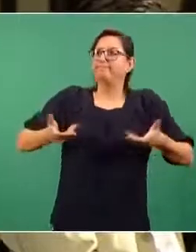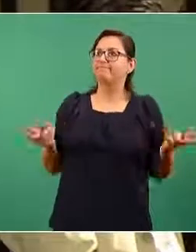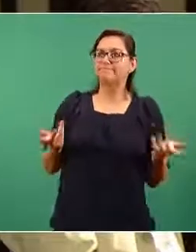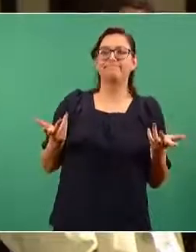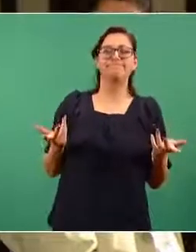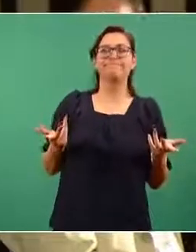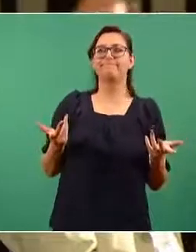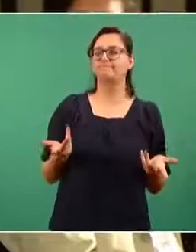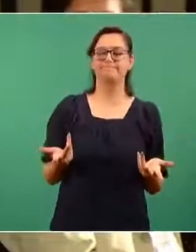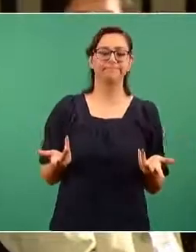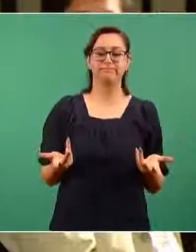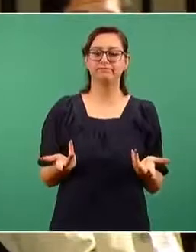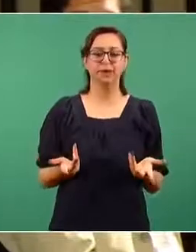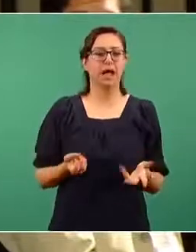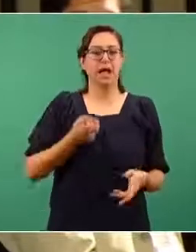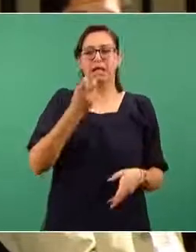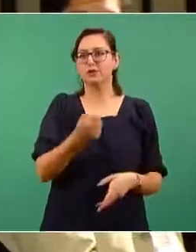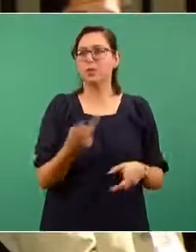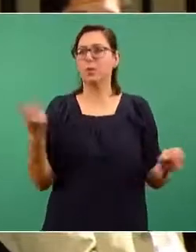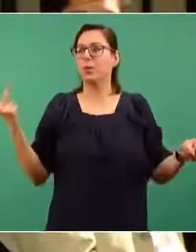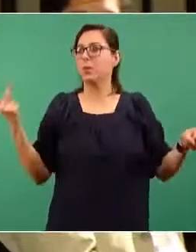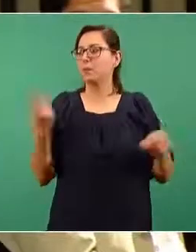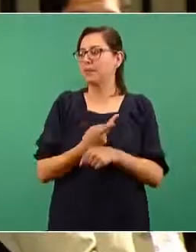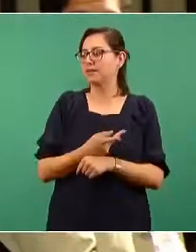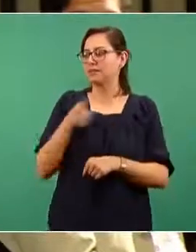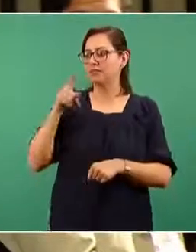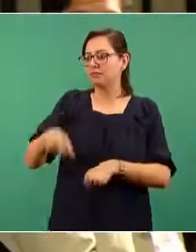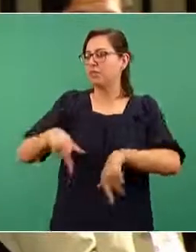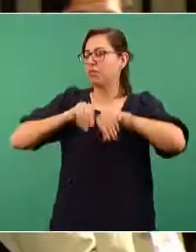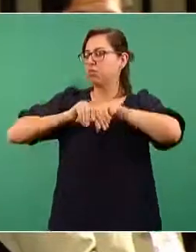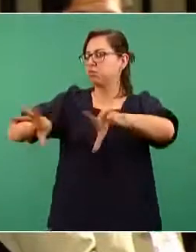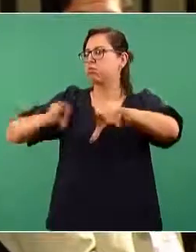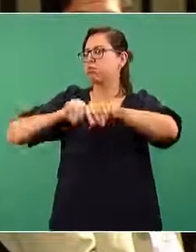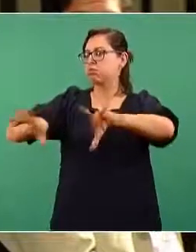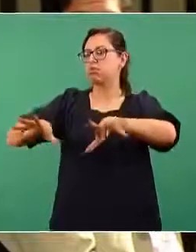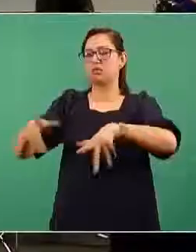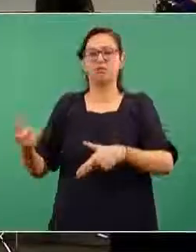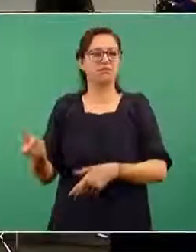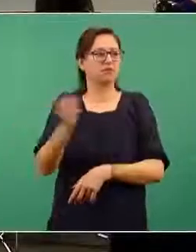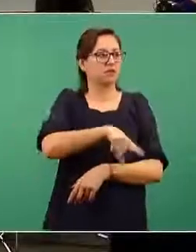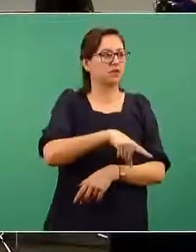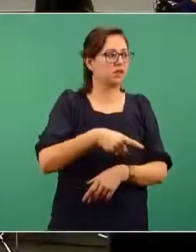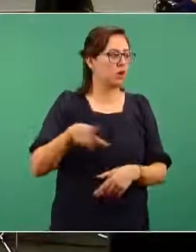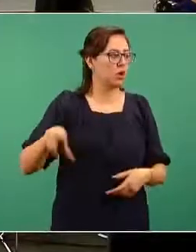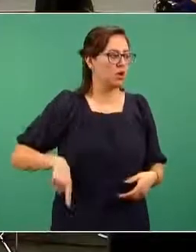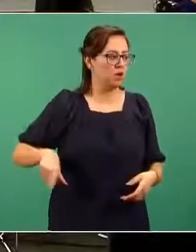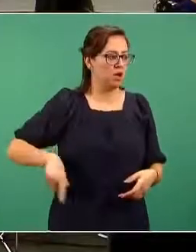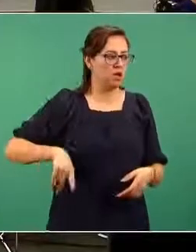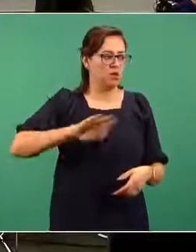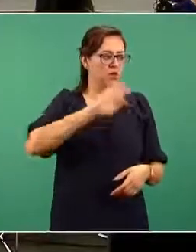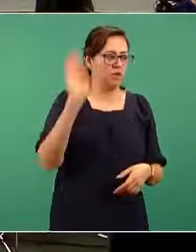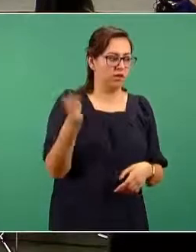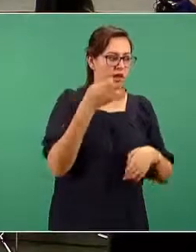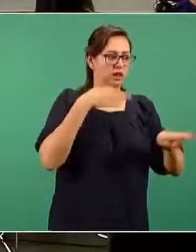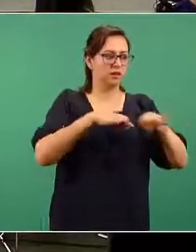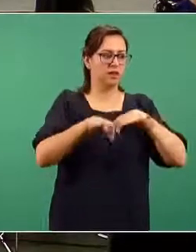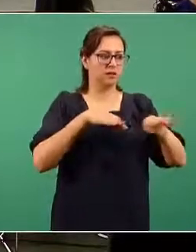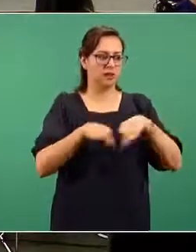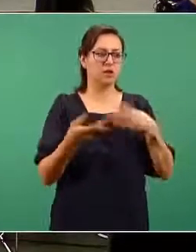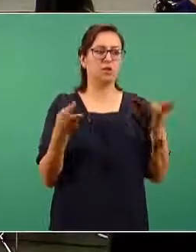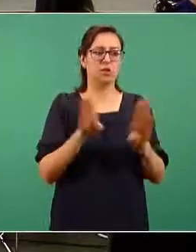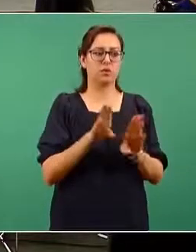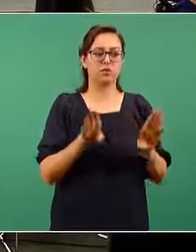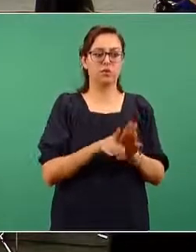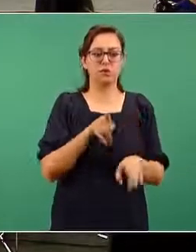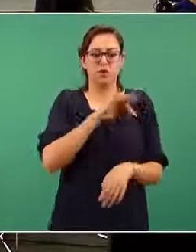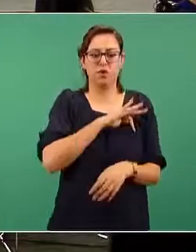¿cómo abonan precisamente al trabajo que está haciendo el gobierno federal precisamente en la vacunación? Gracias. Me gustaría conocer su opinión de ambos, si se